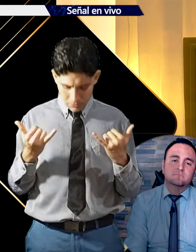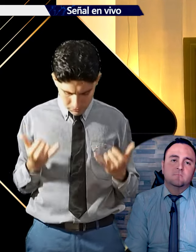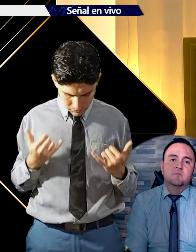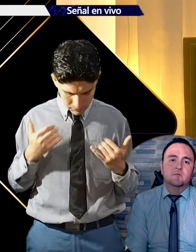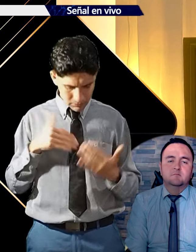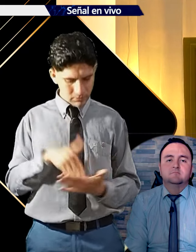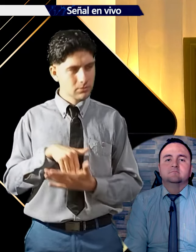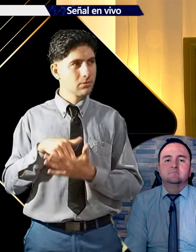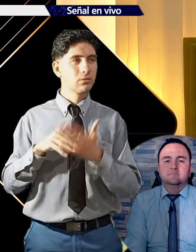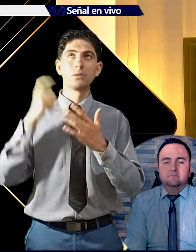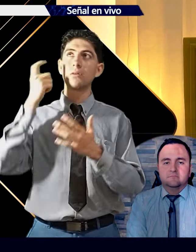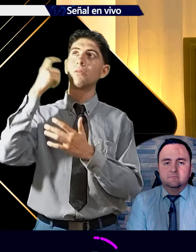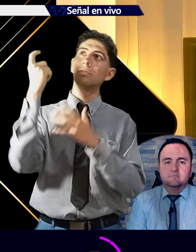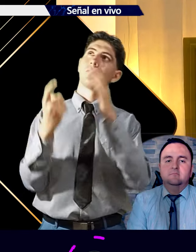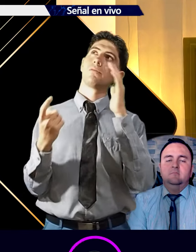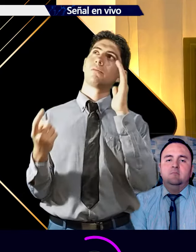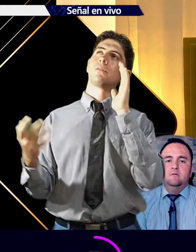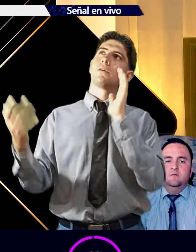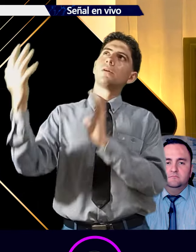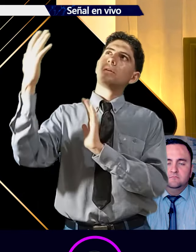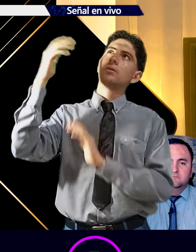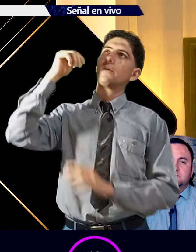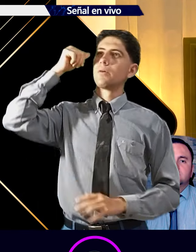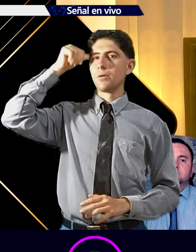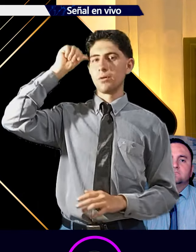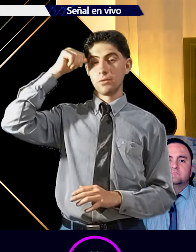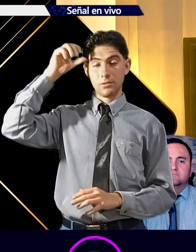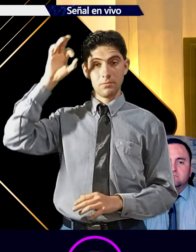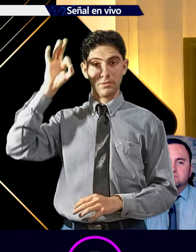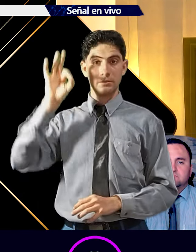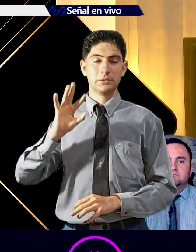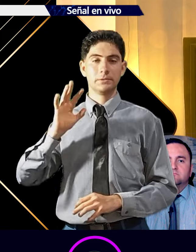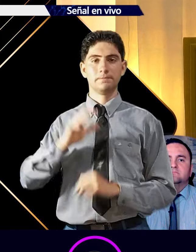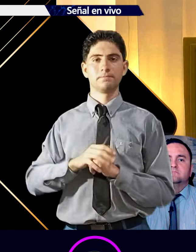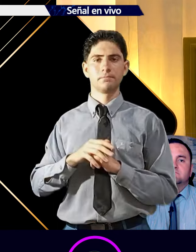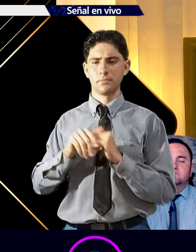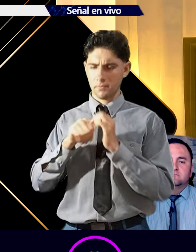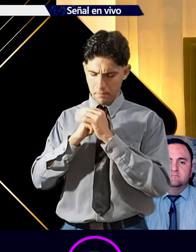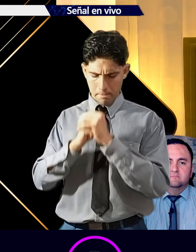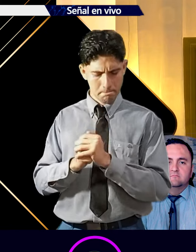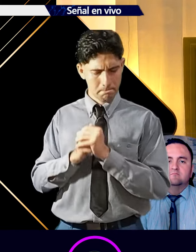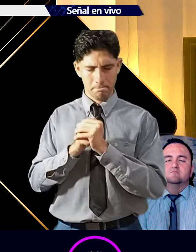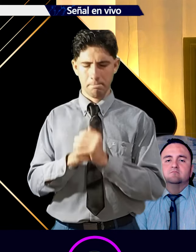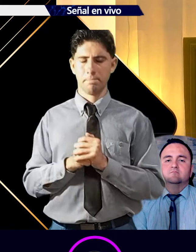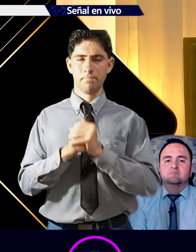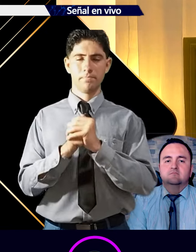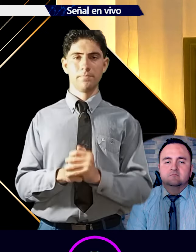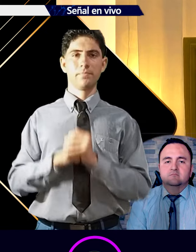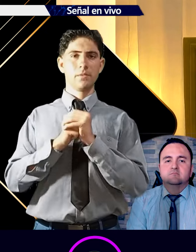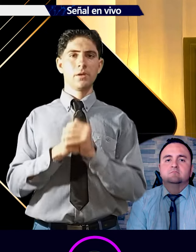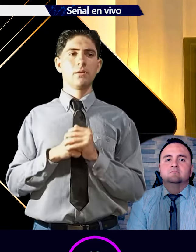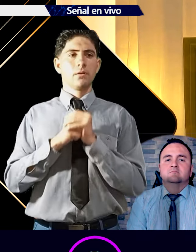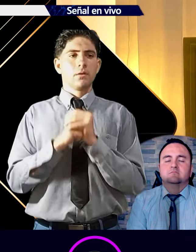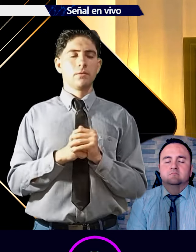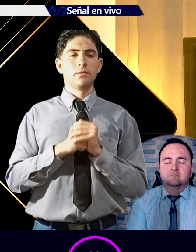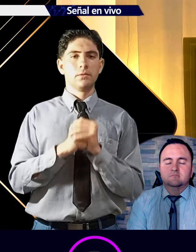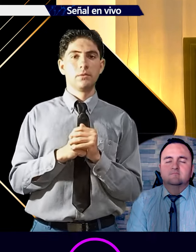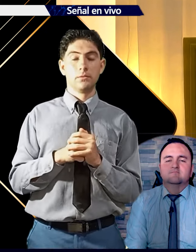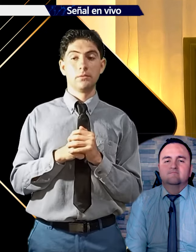yo me veo como en esto de esa búsqueda de Dios, sabe que yo me acuerdo de mi pastor, porque él era una persona de mucha